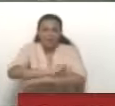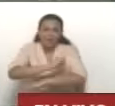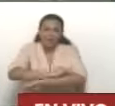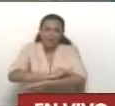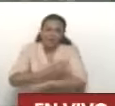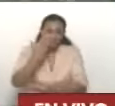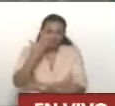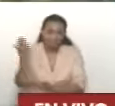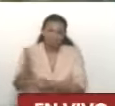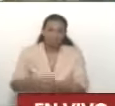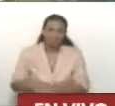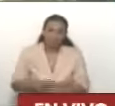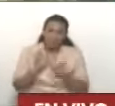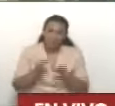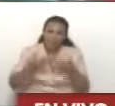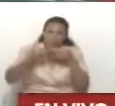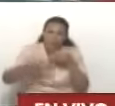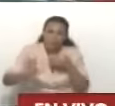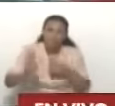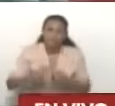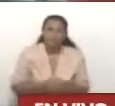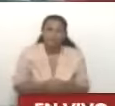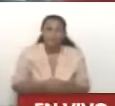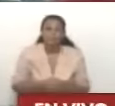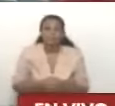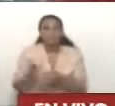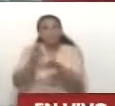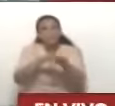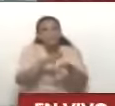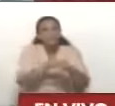no? Ana, ¿qué me cuentas, Ana?